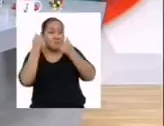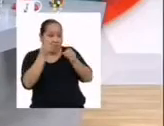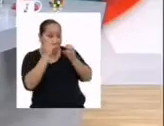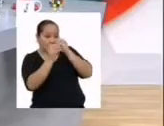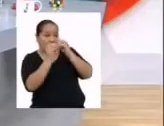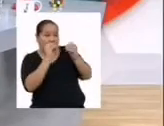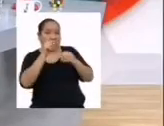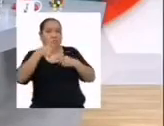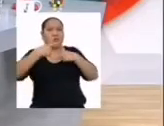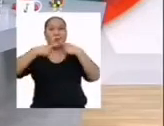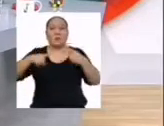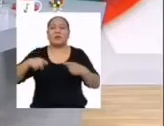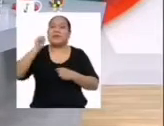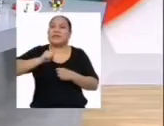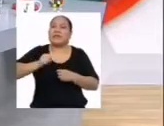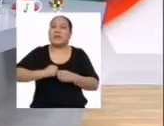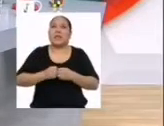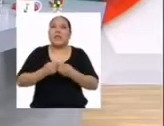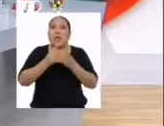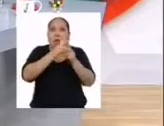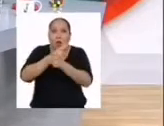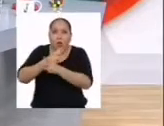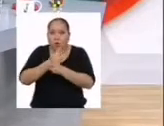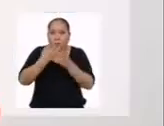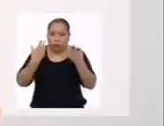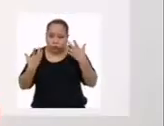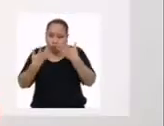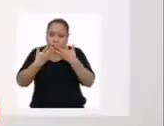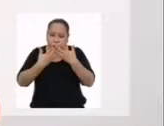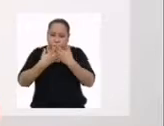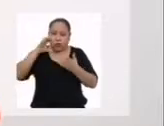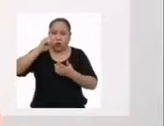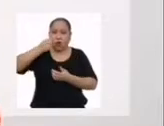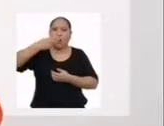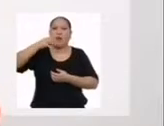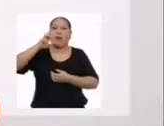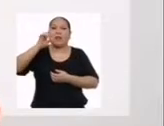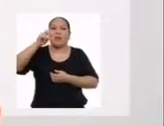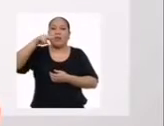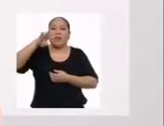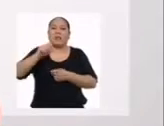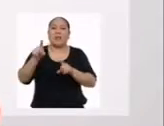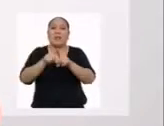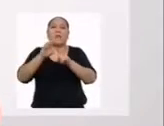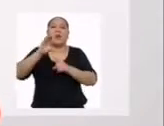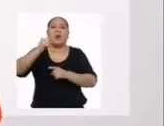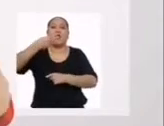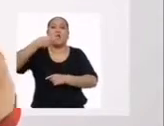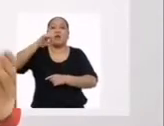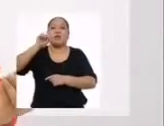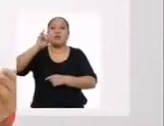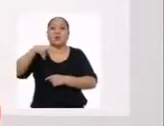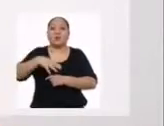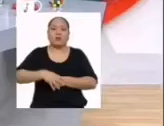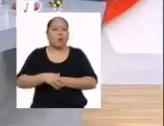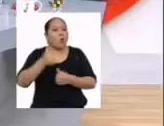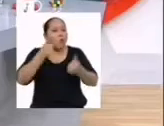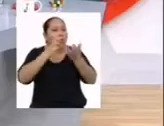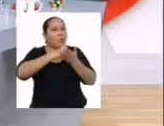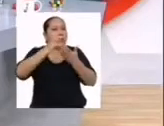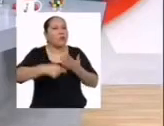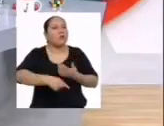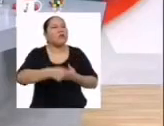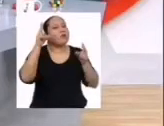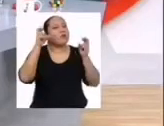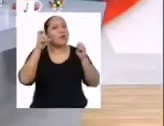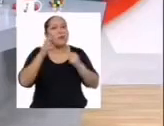Claro, y cuido la coherencia y la cohesión también. Buena. ¿Y en qué proyecto andas ahorita? ¿Sobre qué tema es?